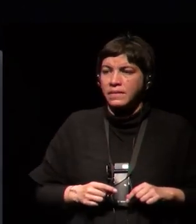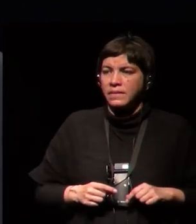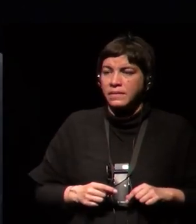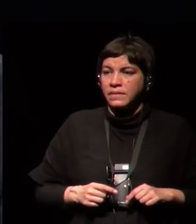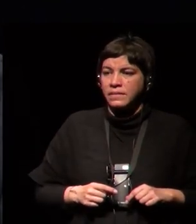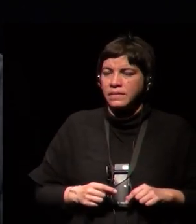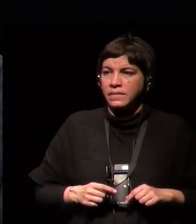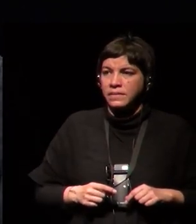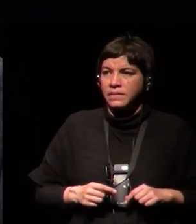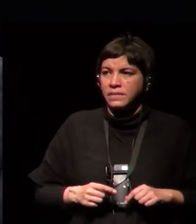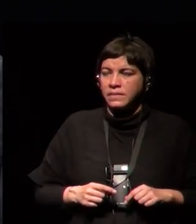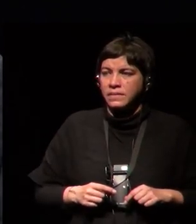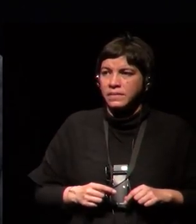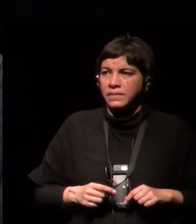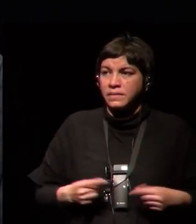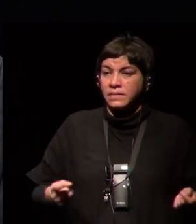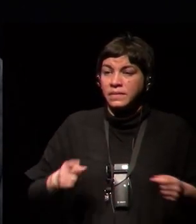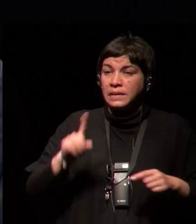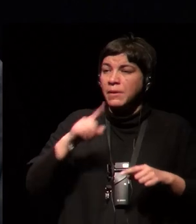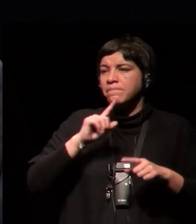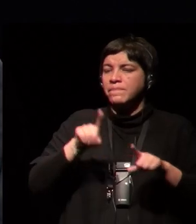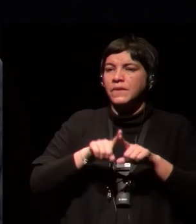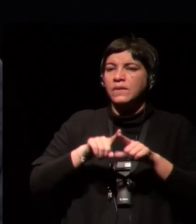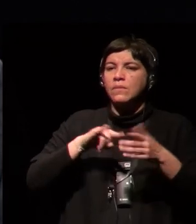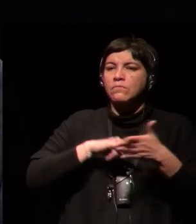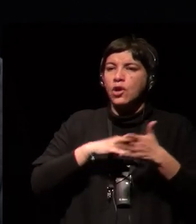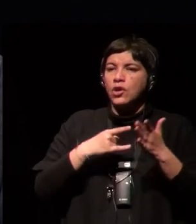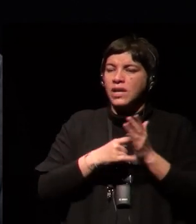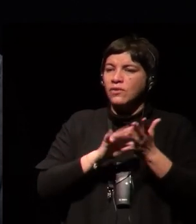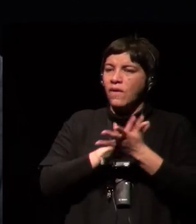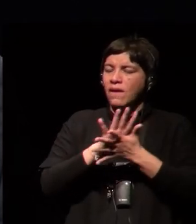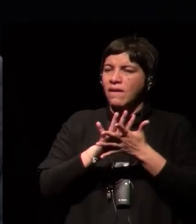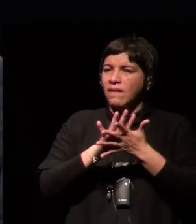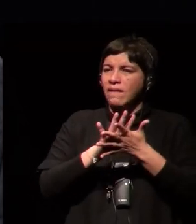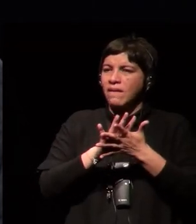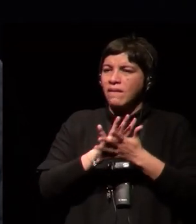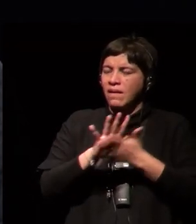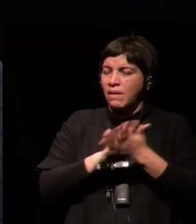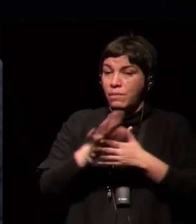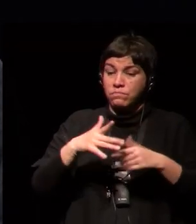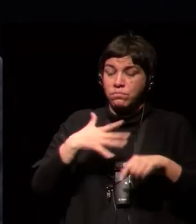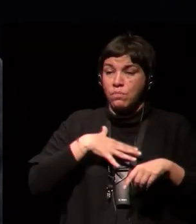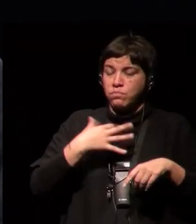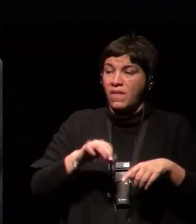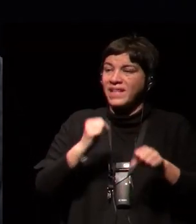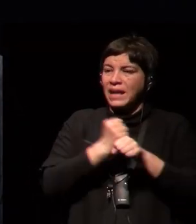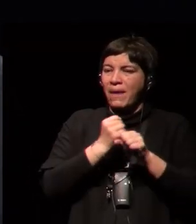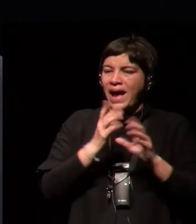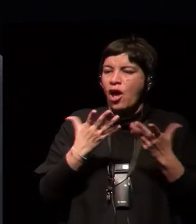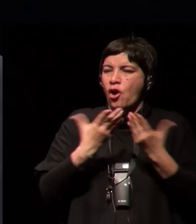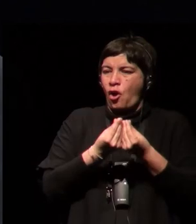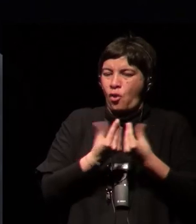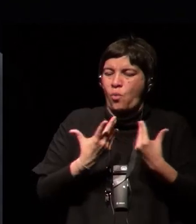como proyecto hablaba, esto permitía trabajar con la comunidad y nos permitió